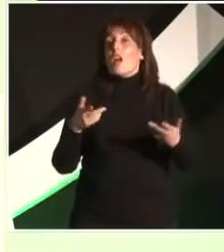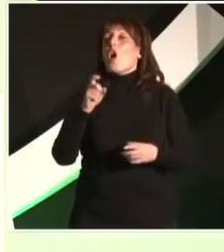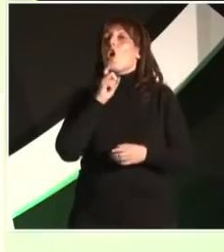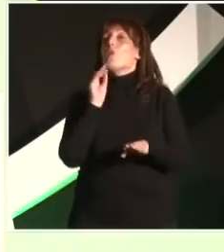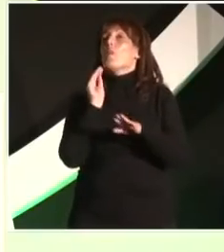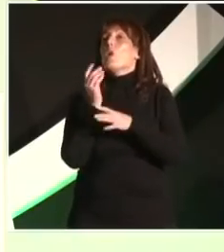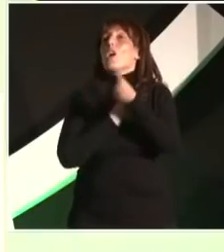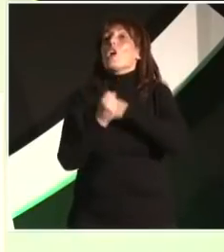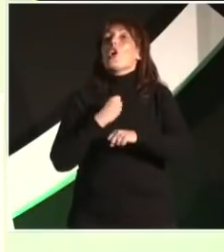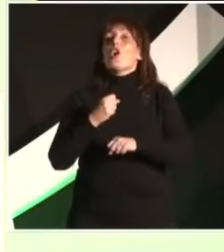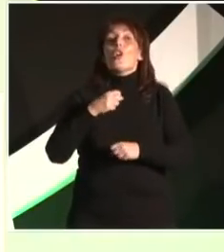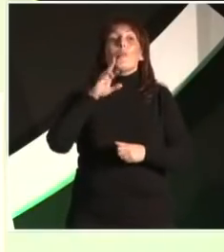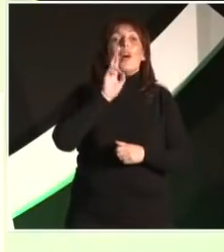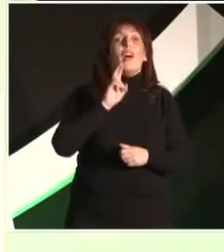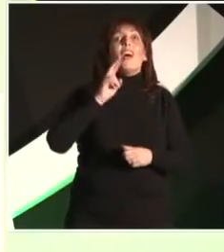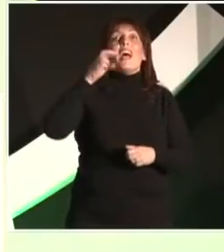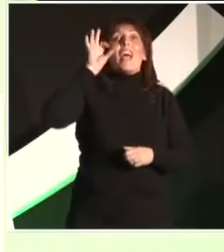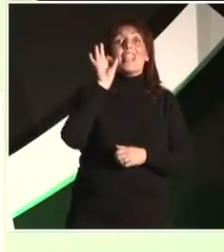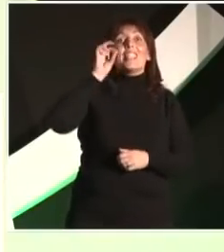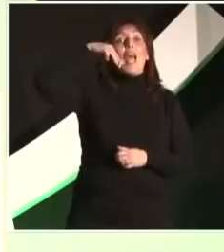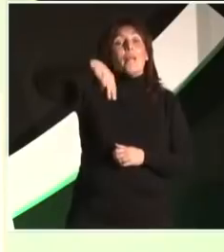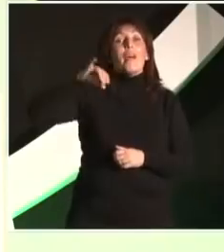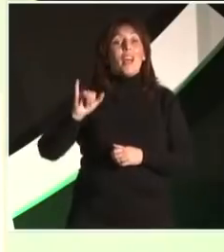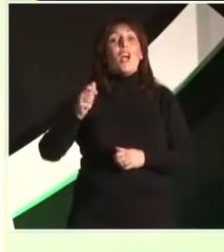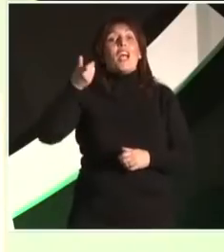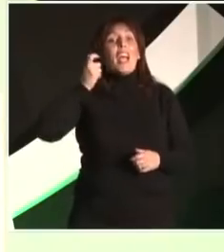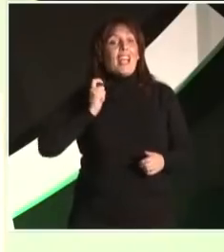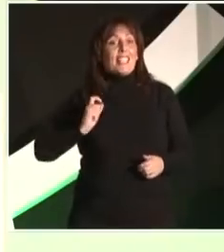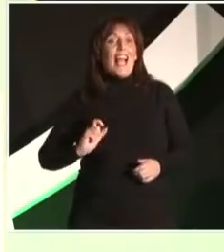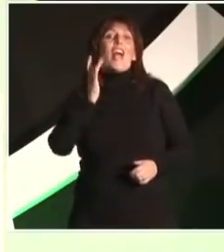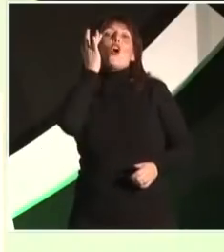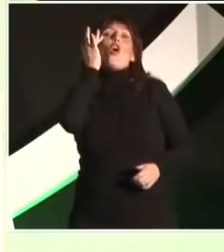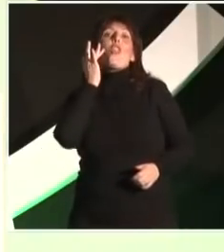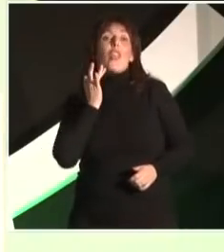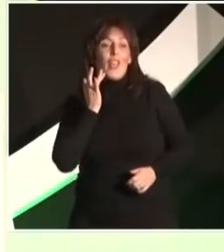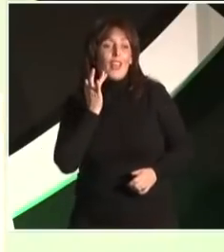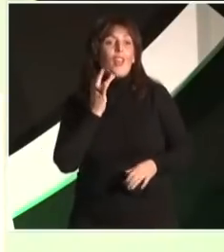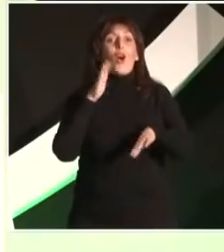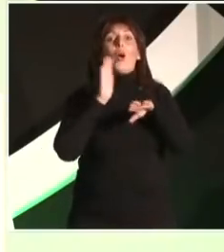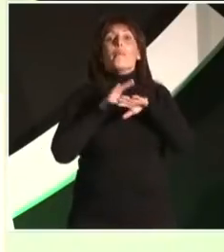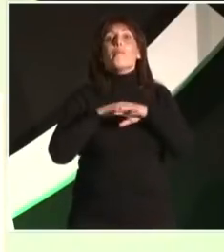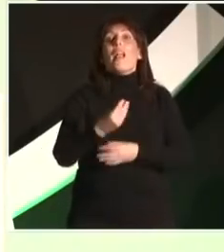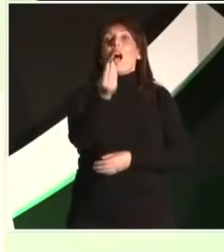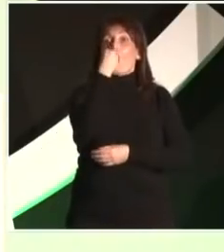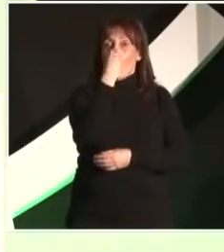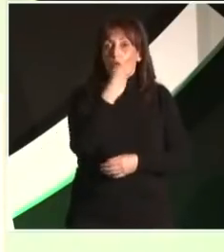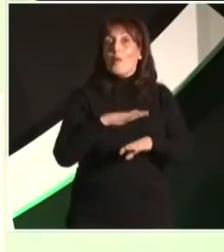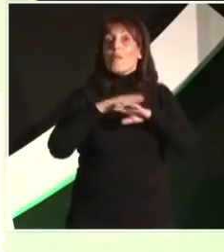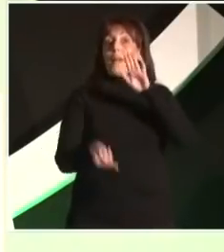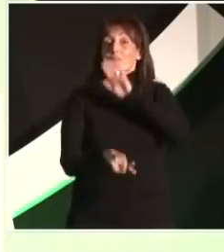sustenta sobre el SMI, sobre un salario digno para consumir, para